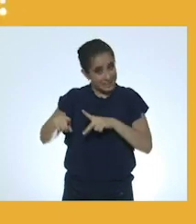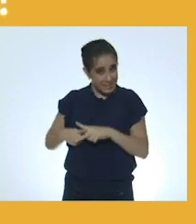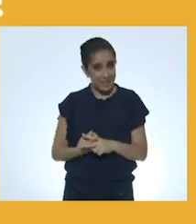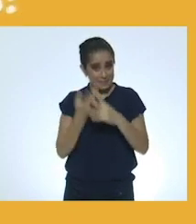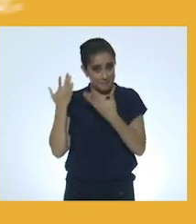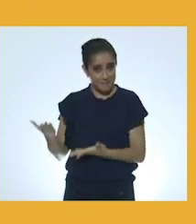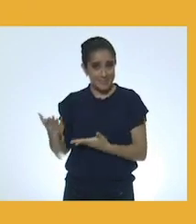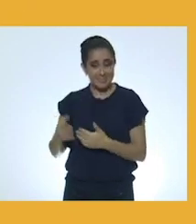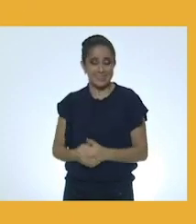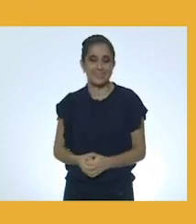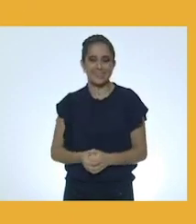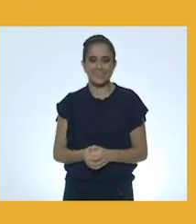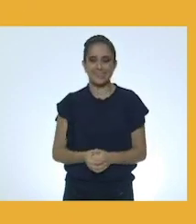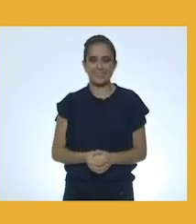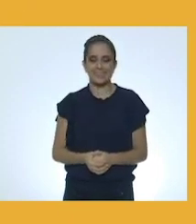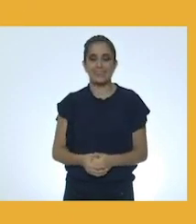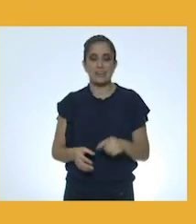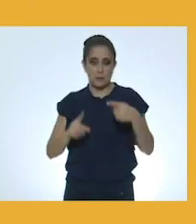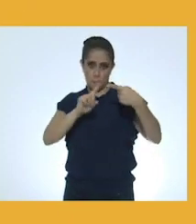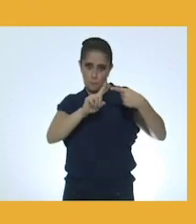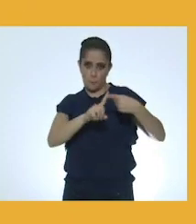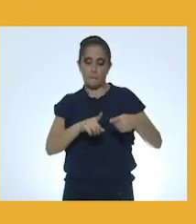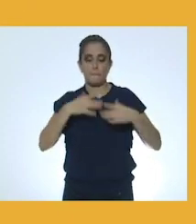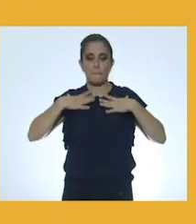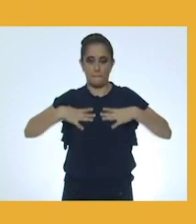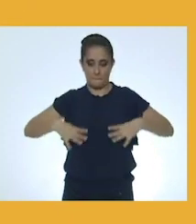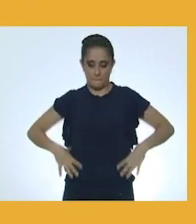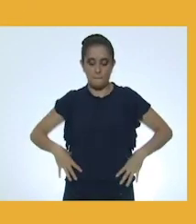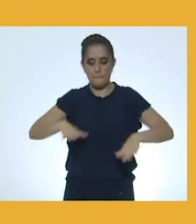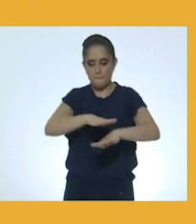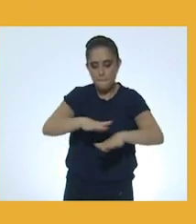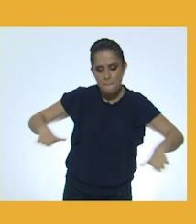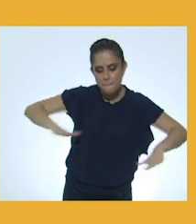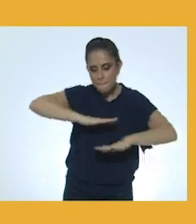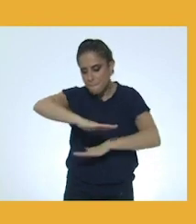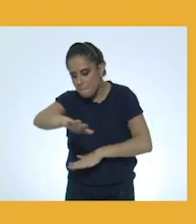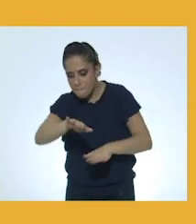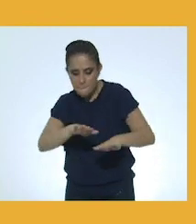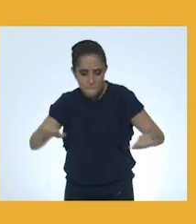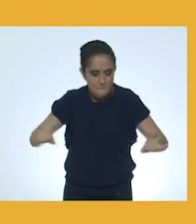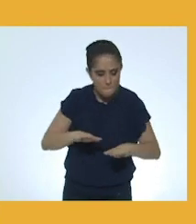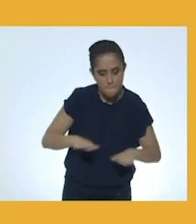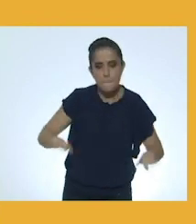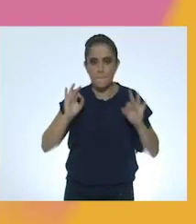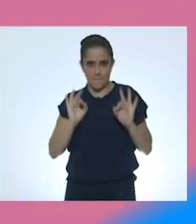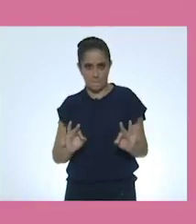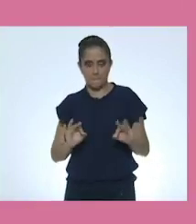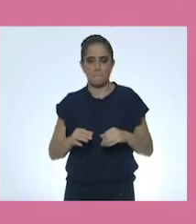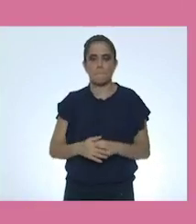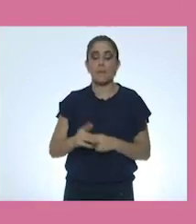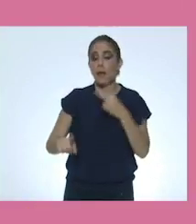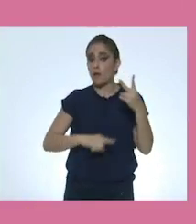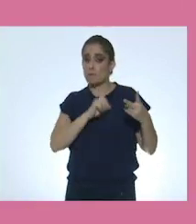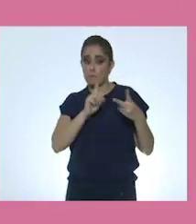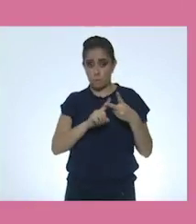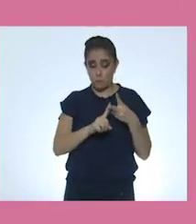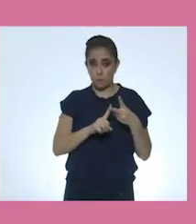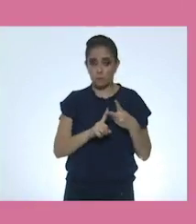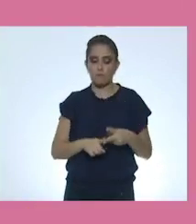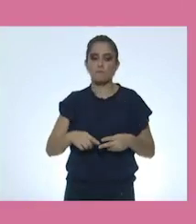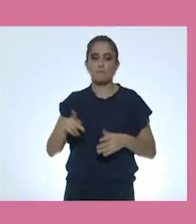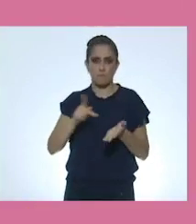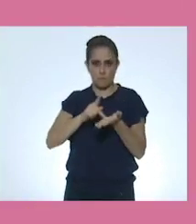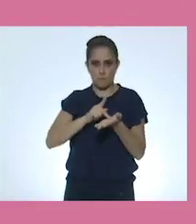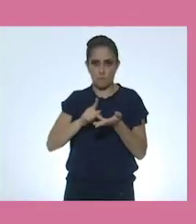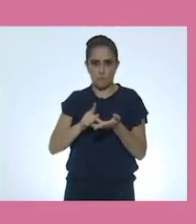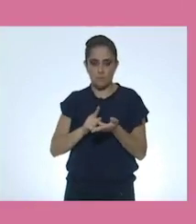¡Empecemos! 1. Estira la playera a lo largo y a lo ancho. 2. Marca con el